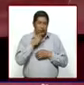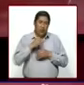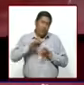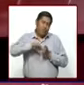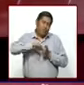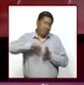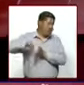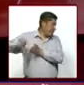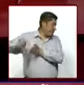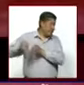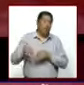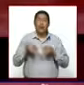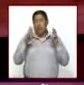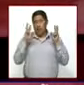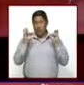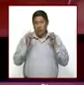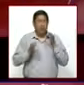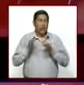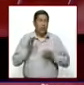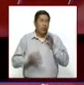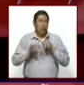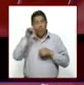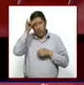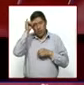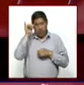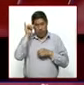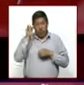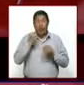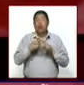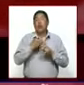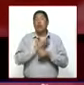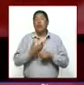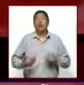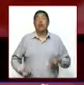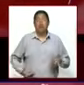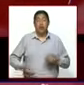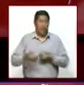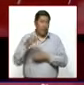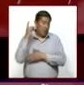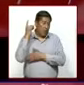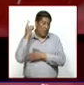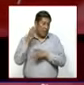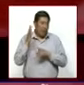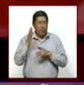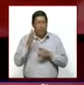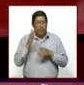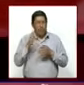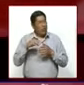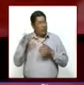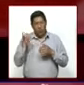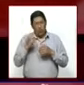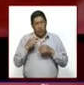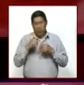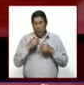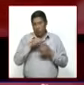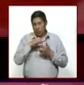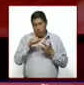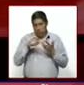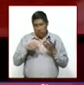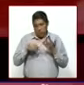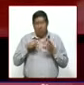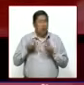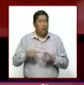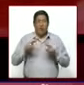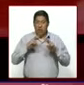apartado del caso denominado Golpe 1 a Jeanine Áñez, la expresidenta del país. El resto de los involucrados y